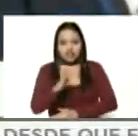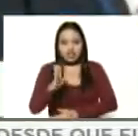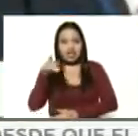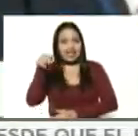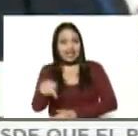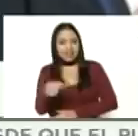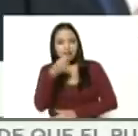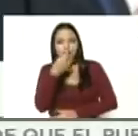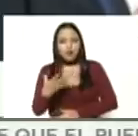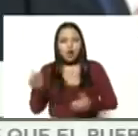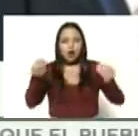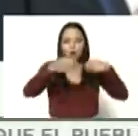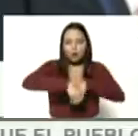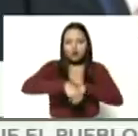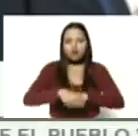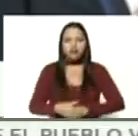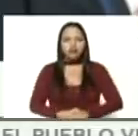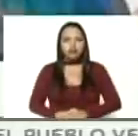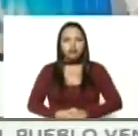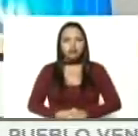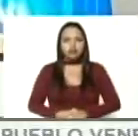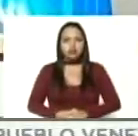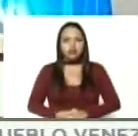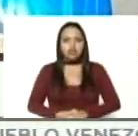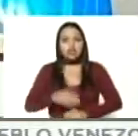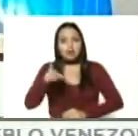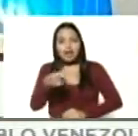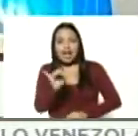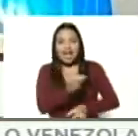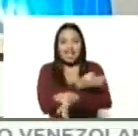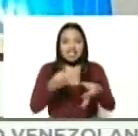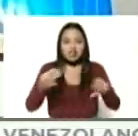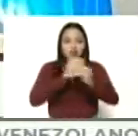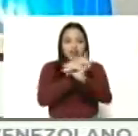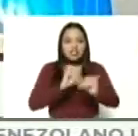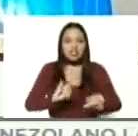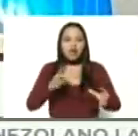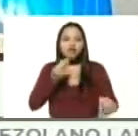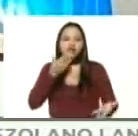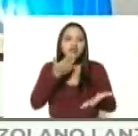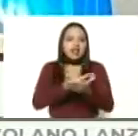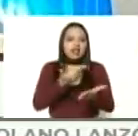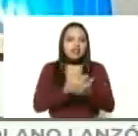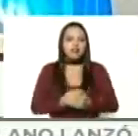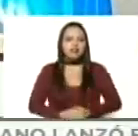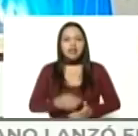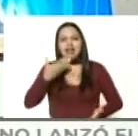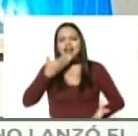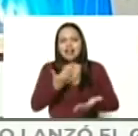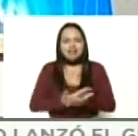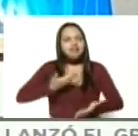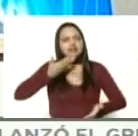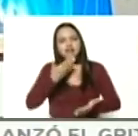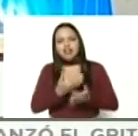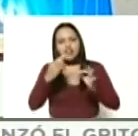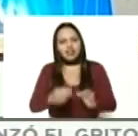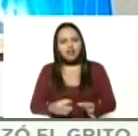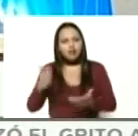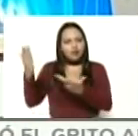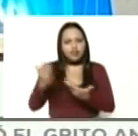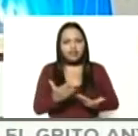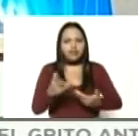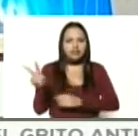este hermoso acuerdo y le dé, Padre, éxito y felicidad. Muchas gracias. Gracias, de verdad gracias por haber